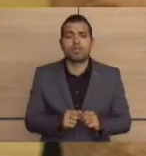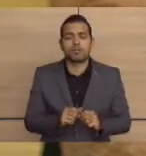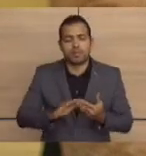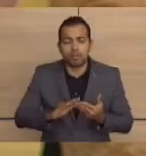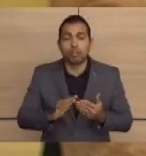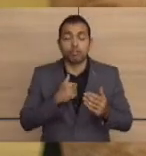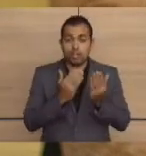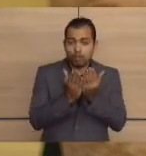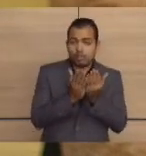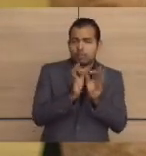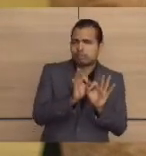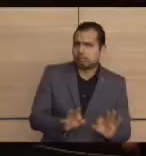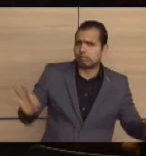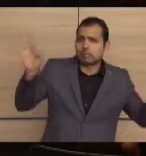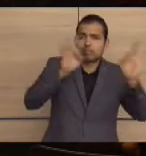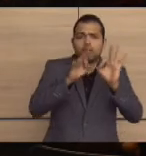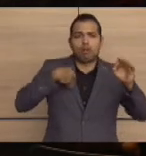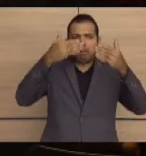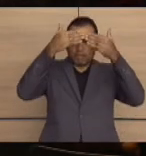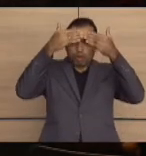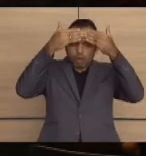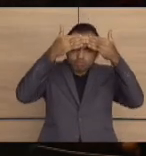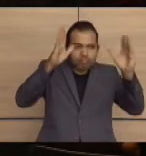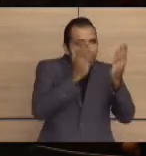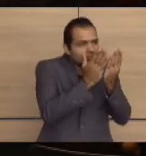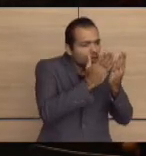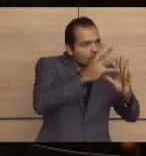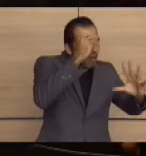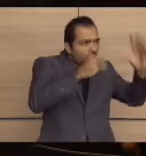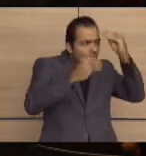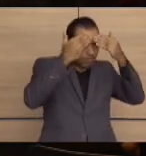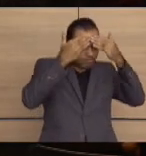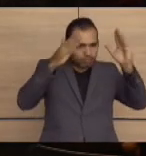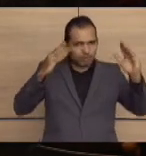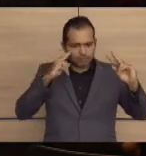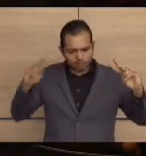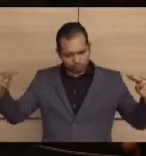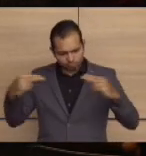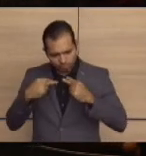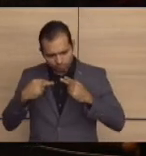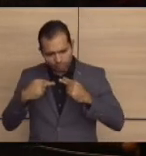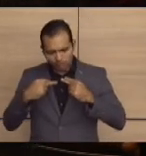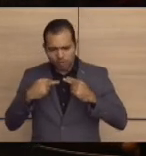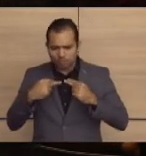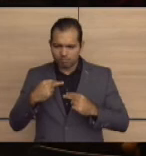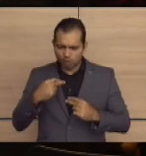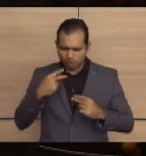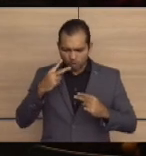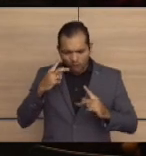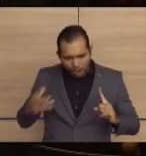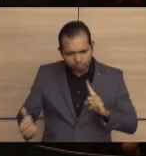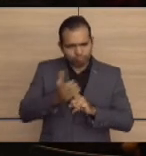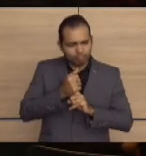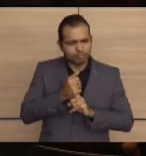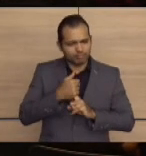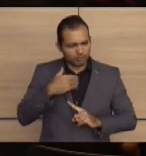a cambiar nuestro modo de pensar y que nos incite a descubrir quiénes somos. Entonces, creería que esta es una de